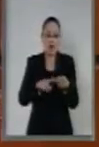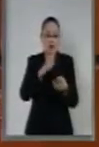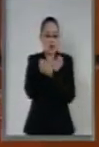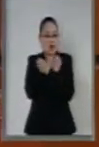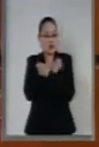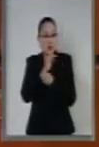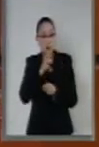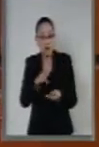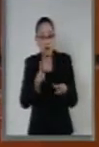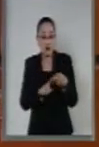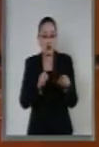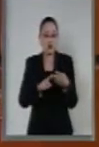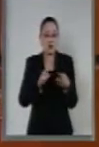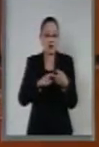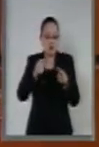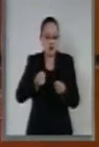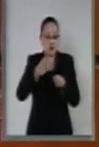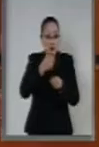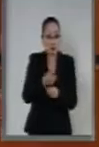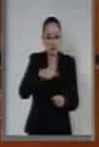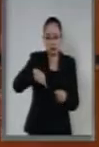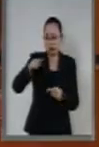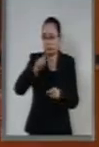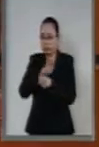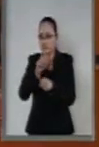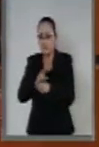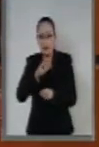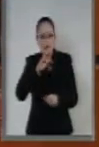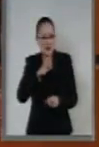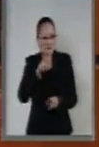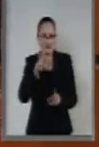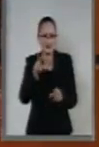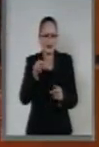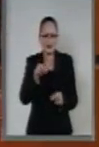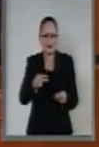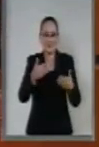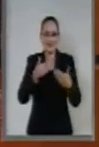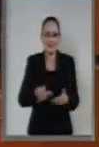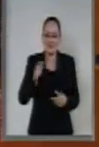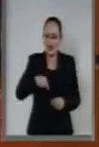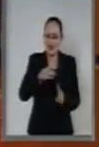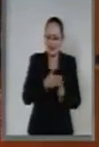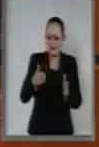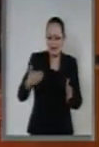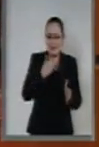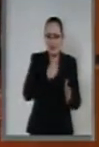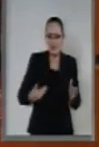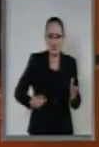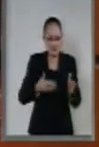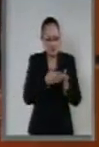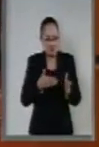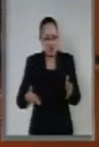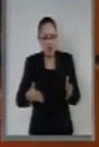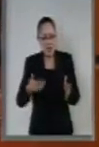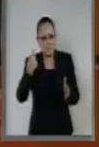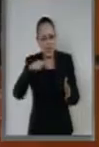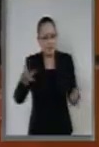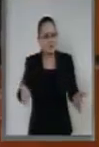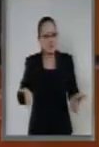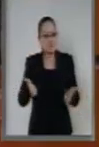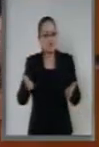la seguridad y tampoco en esta administración ha funcionado para estimular